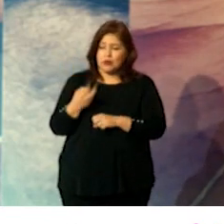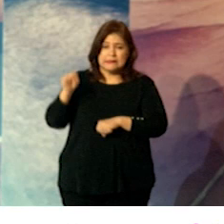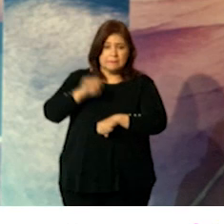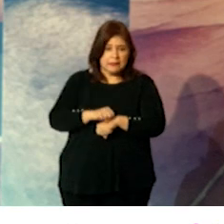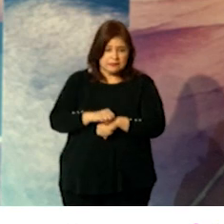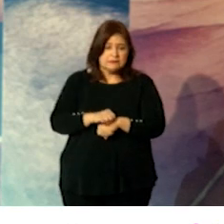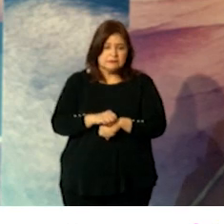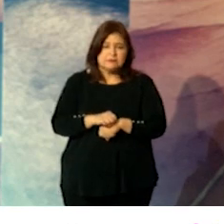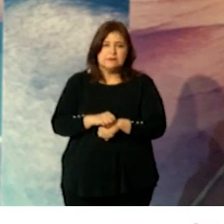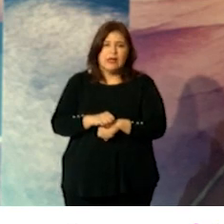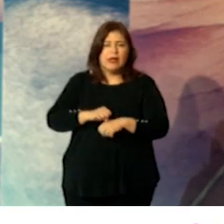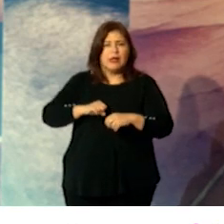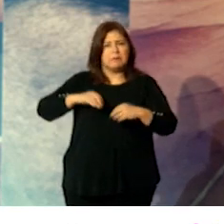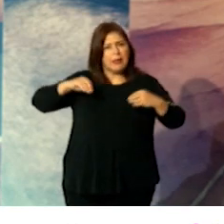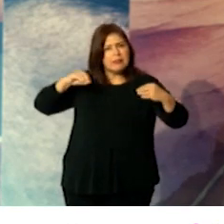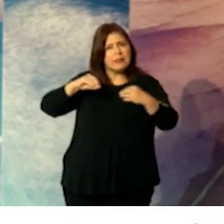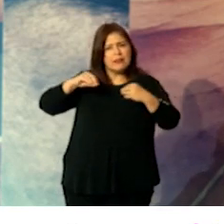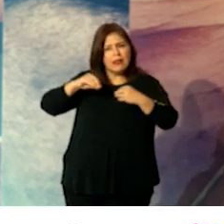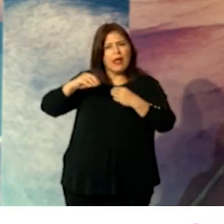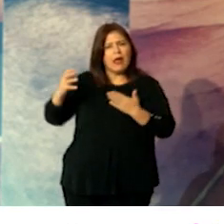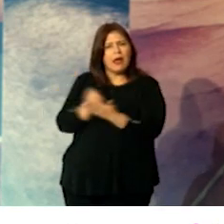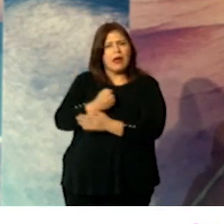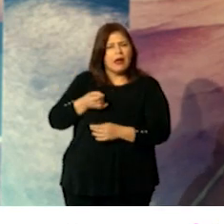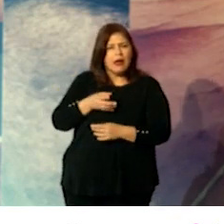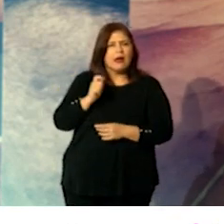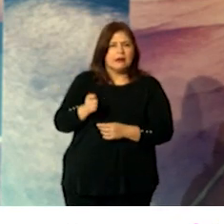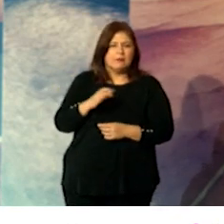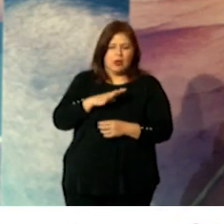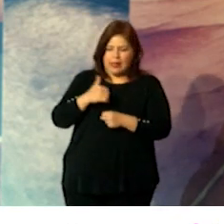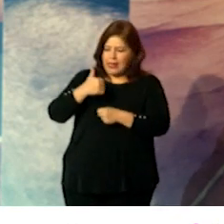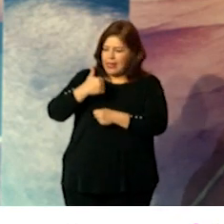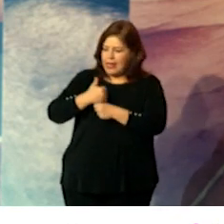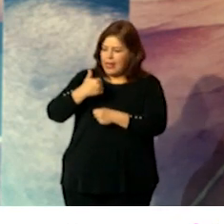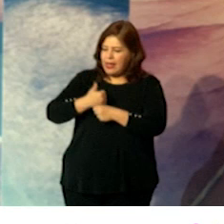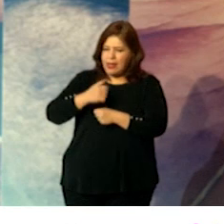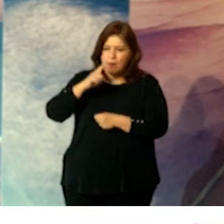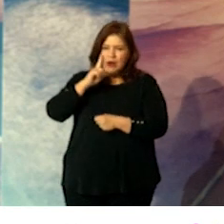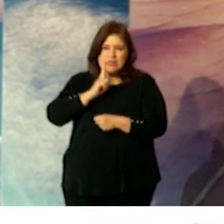se ganó un litigio que le llamaban las abuelitas suizas.